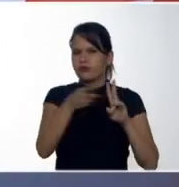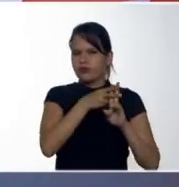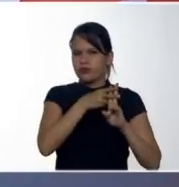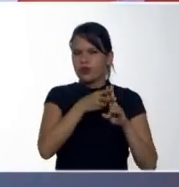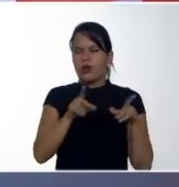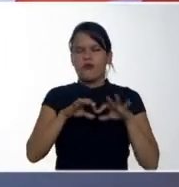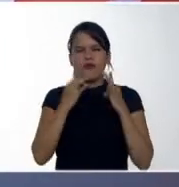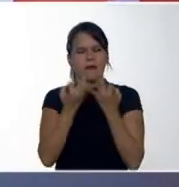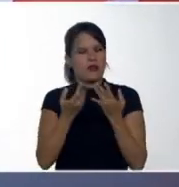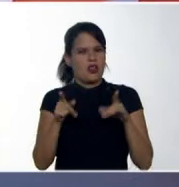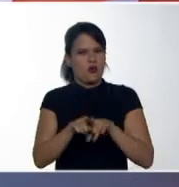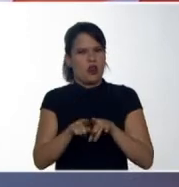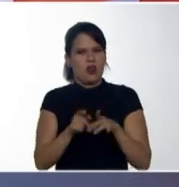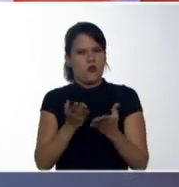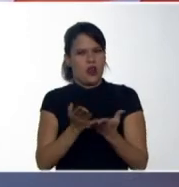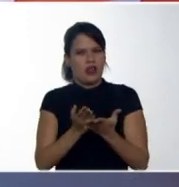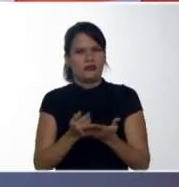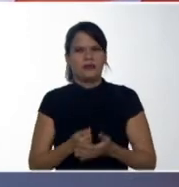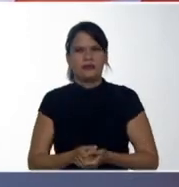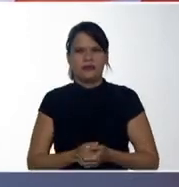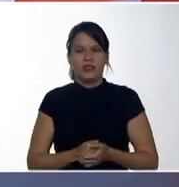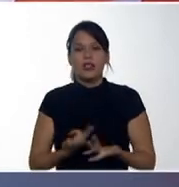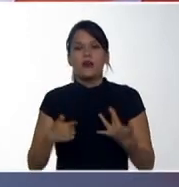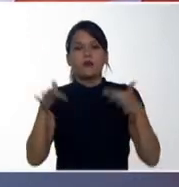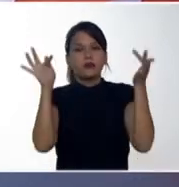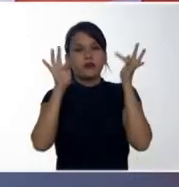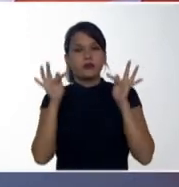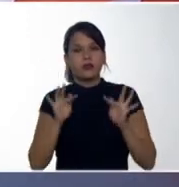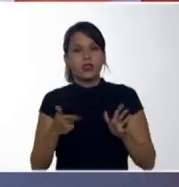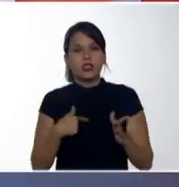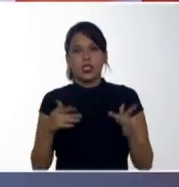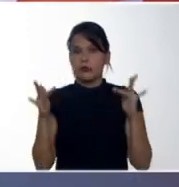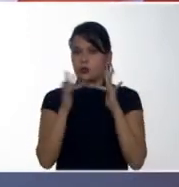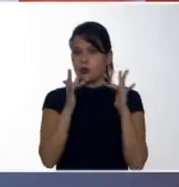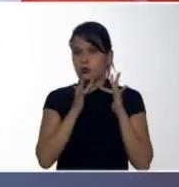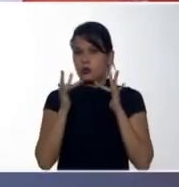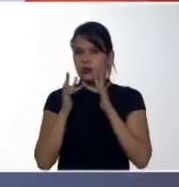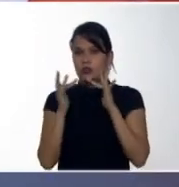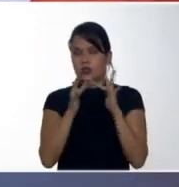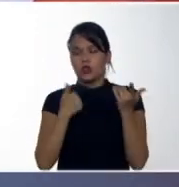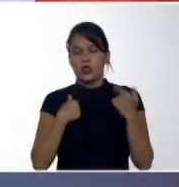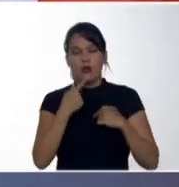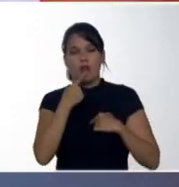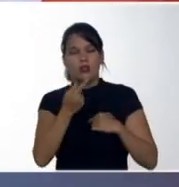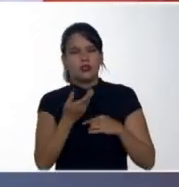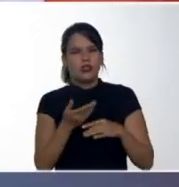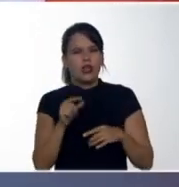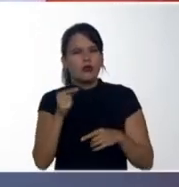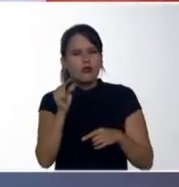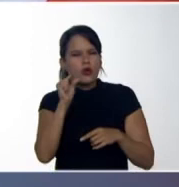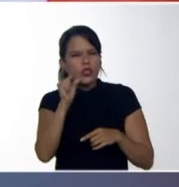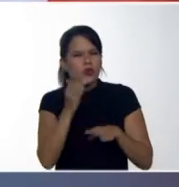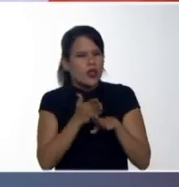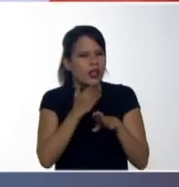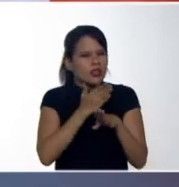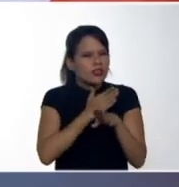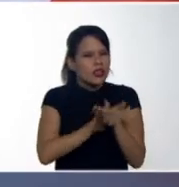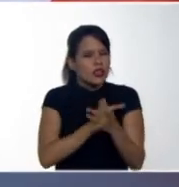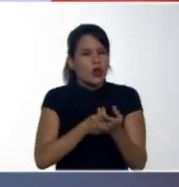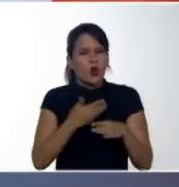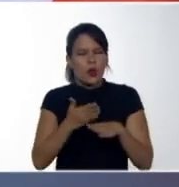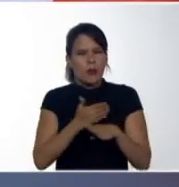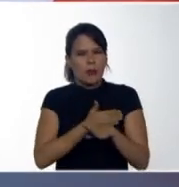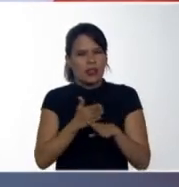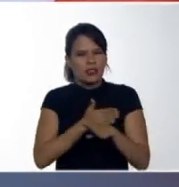Cada Familia, una Escuela. De esa manera, ya que estamos conectados, yo les voy a adelantar que el día de hoy compartiremos con la